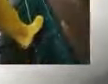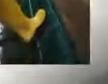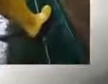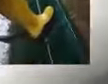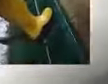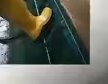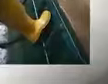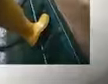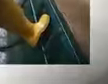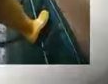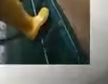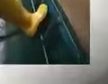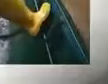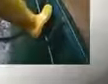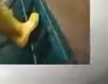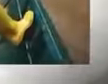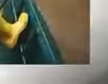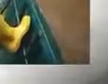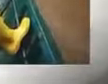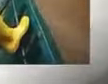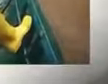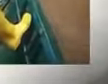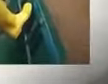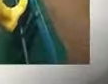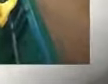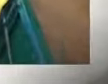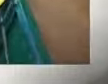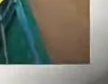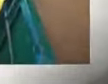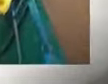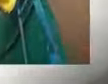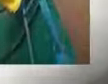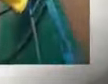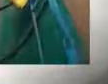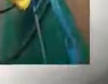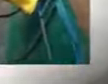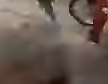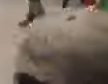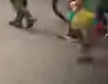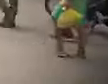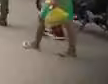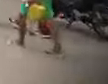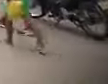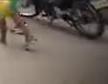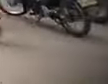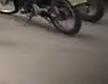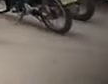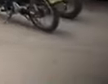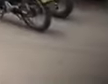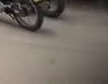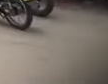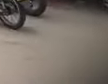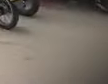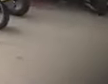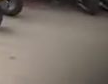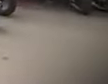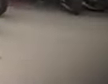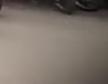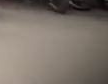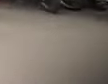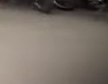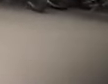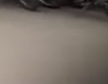para articular y garantizar la atención, respetando la cosmovisión de salud de la comunidad, con consulta médica general, atención